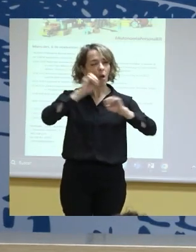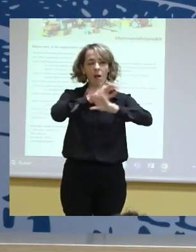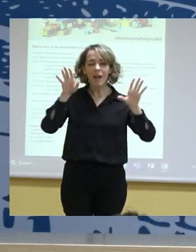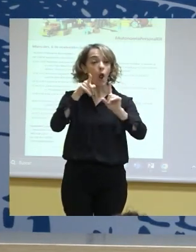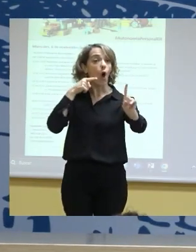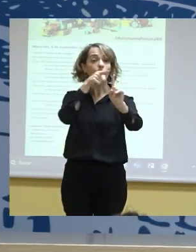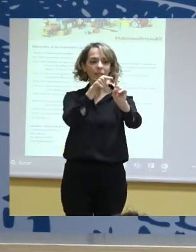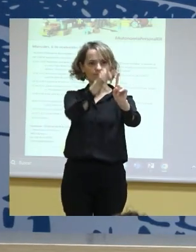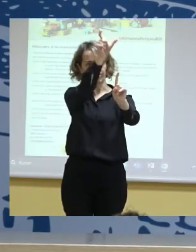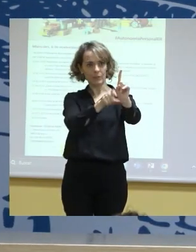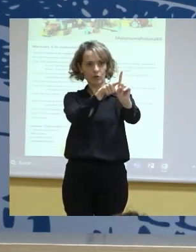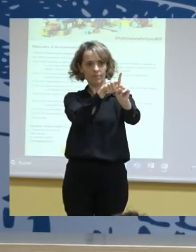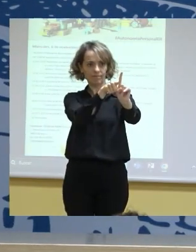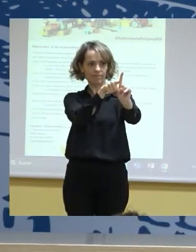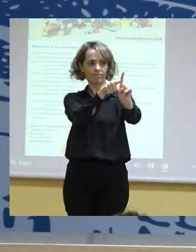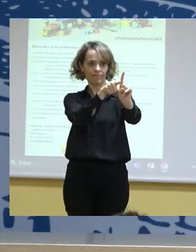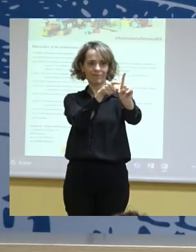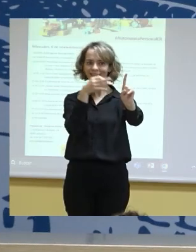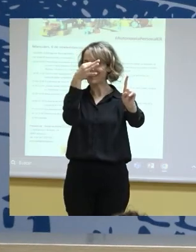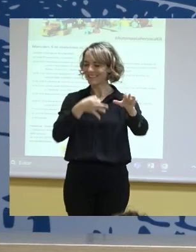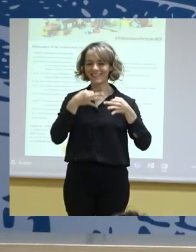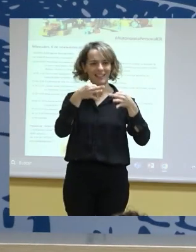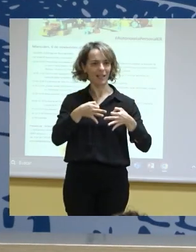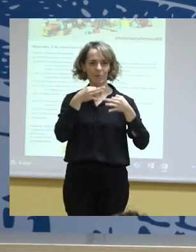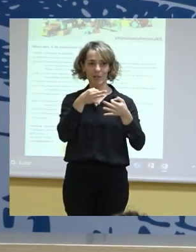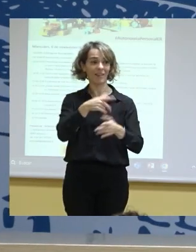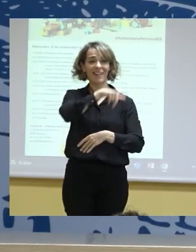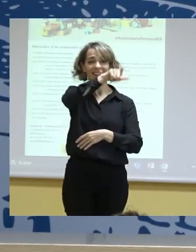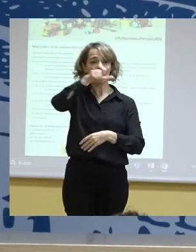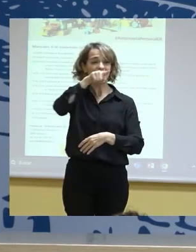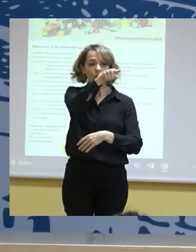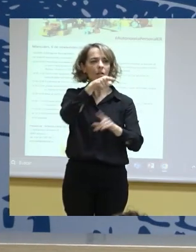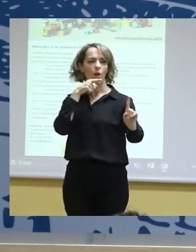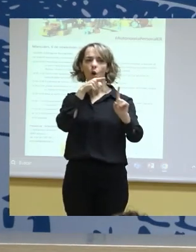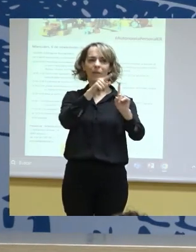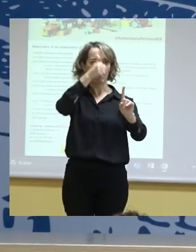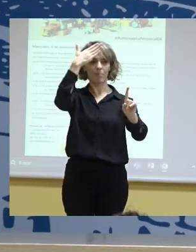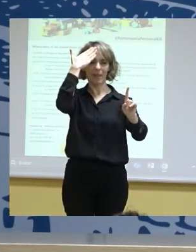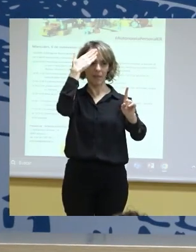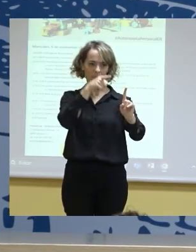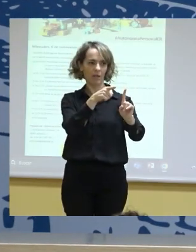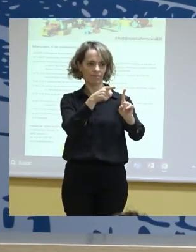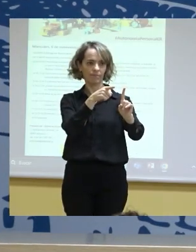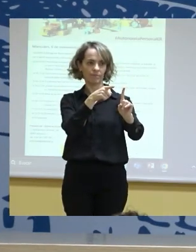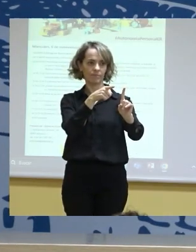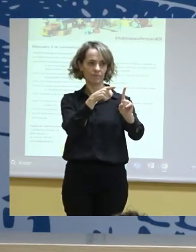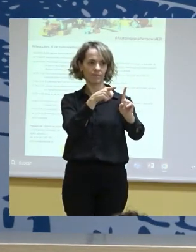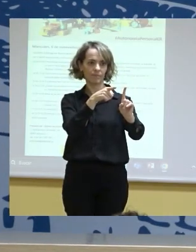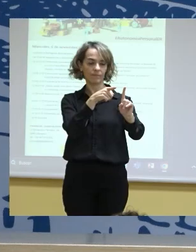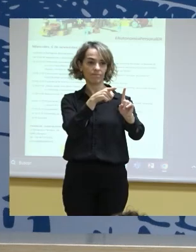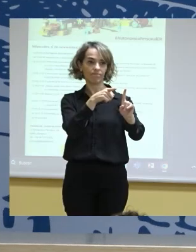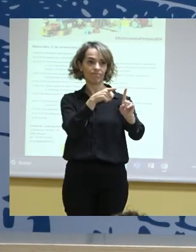el centro. Siempre tenemos que tener claro que las personas son el objetivo principal y que